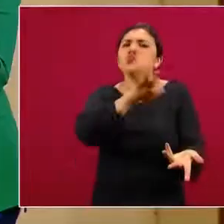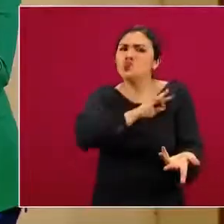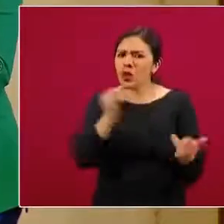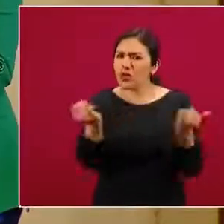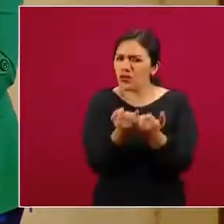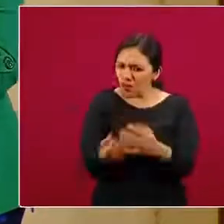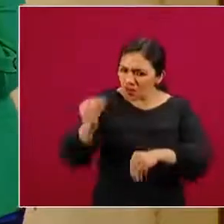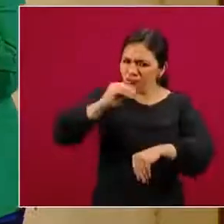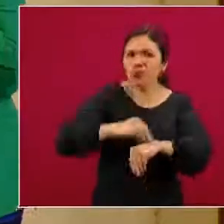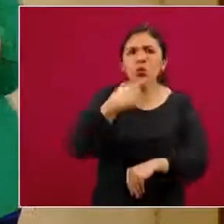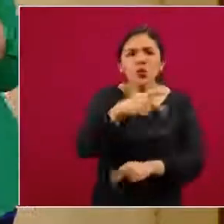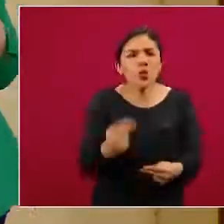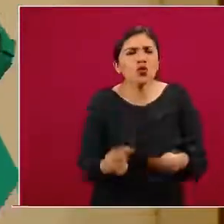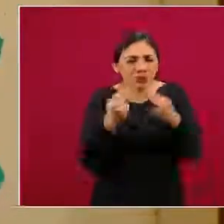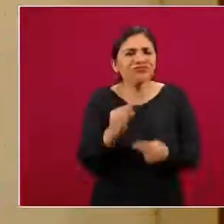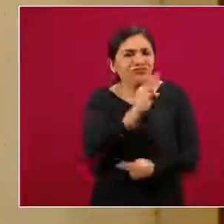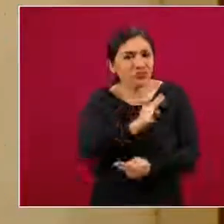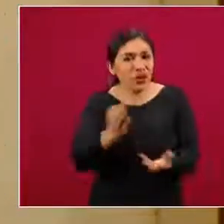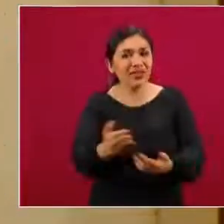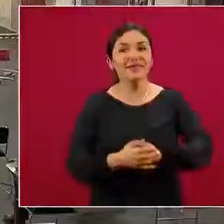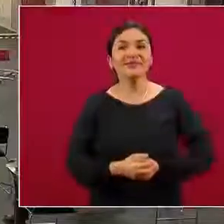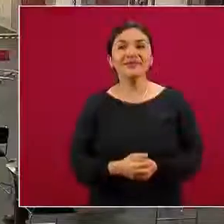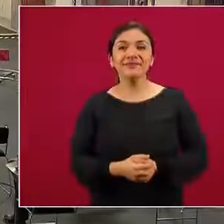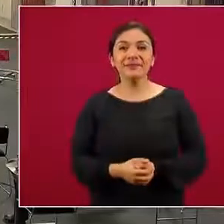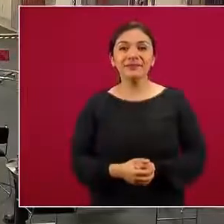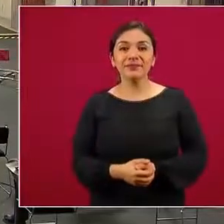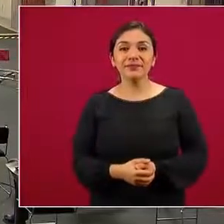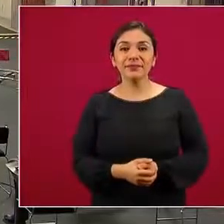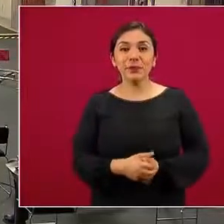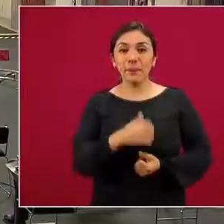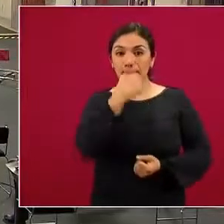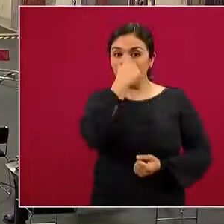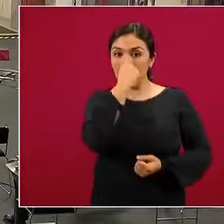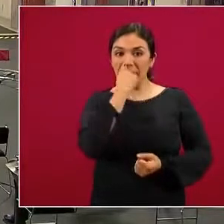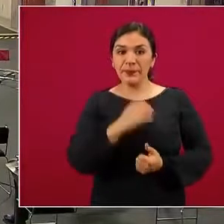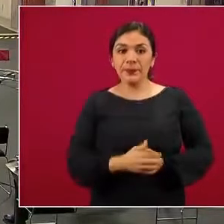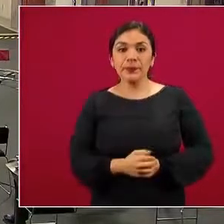también tener su propio negocio. La siguiente.